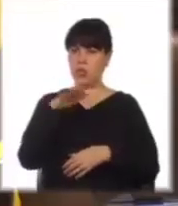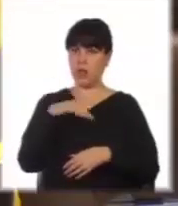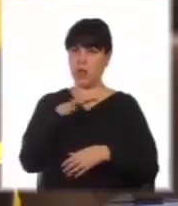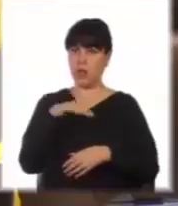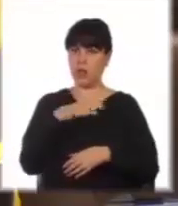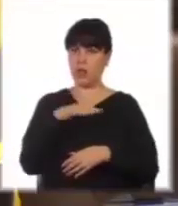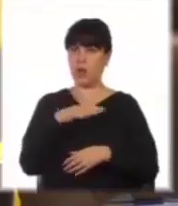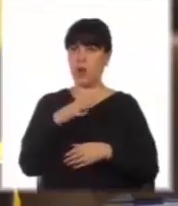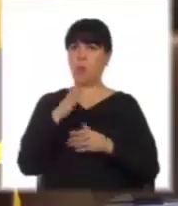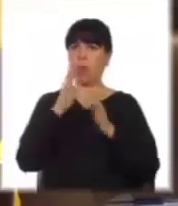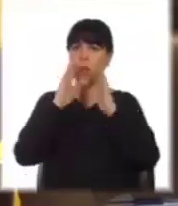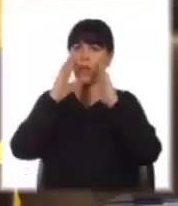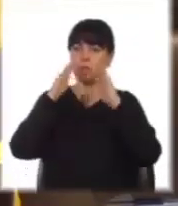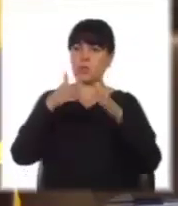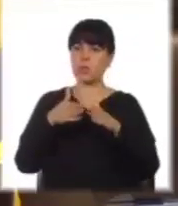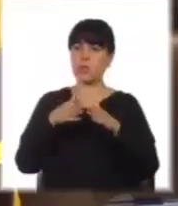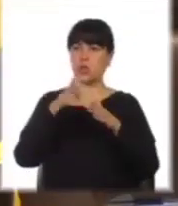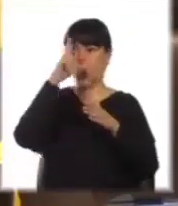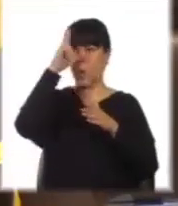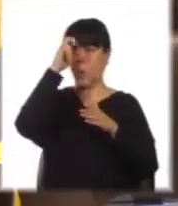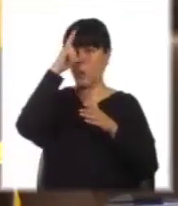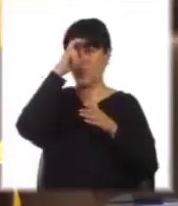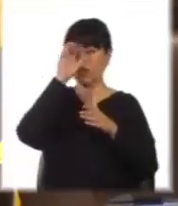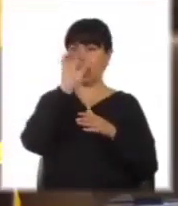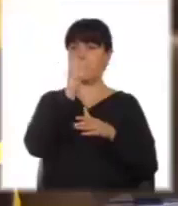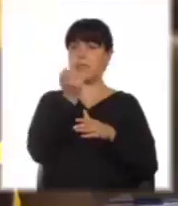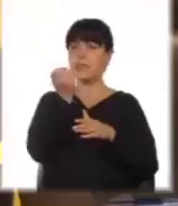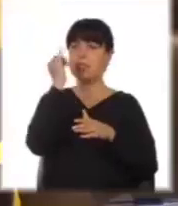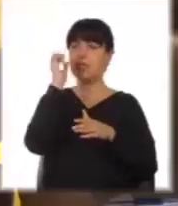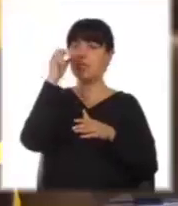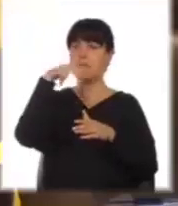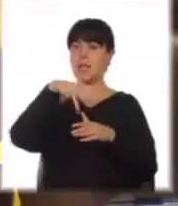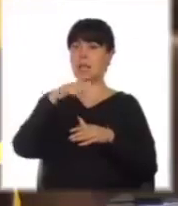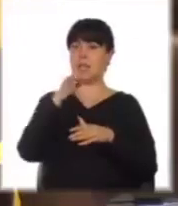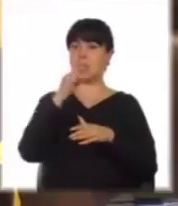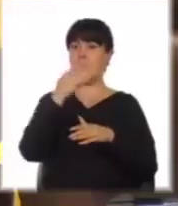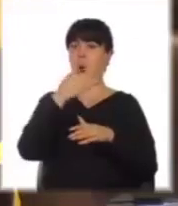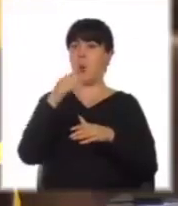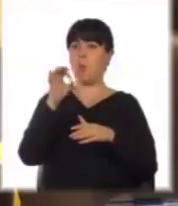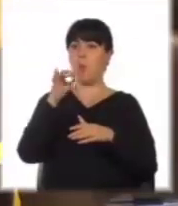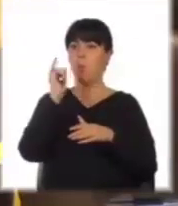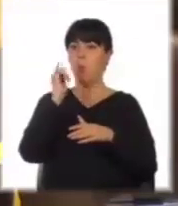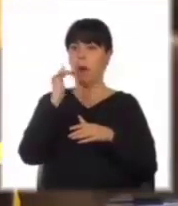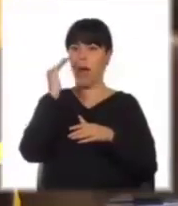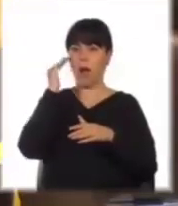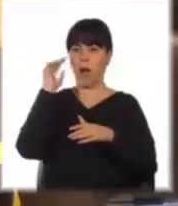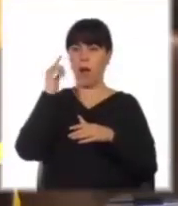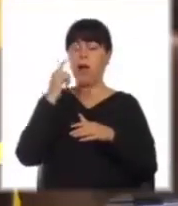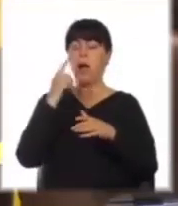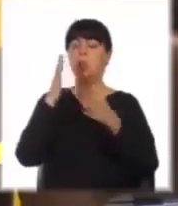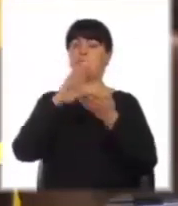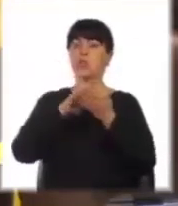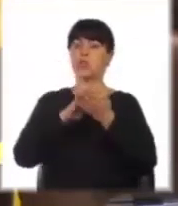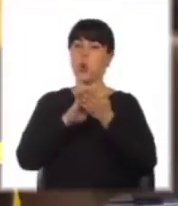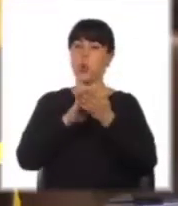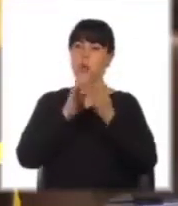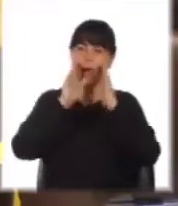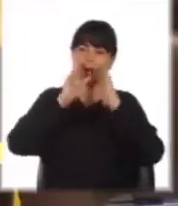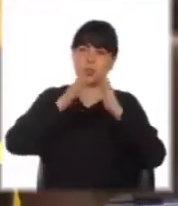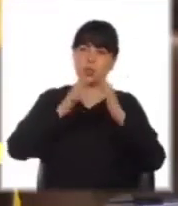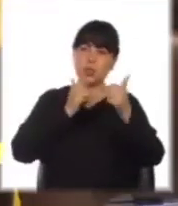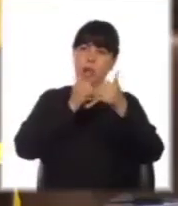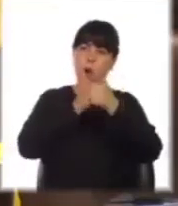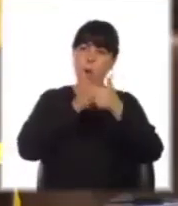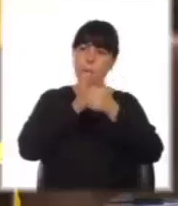como es la atención de la Policlínica del Hospital San Bois en la materia en cuanto a la atención y al acompañamiento de